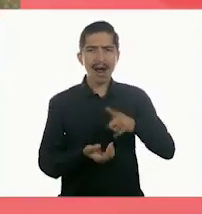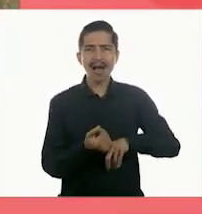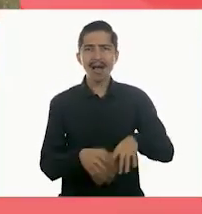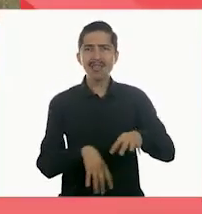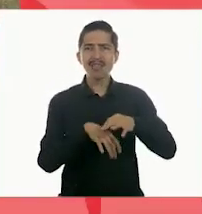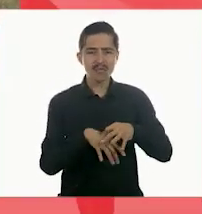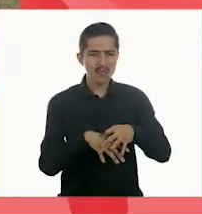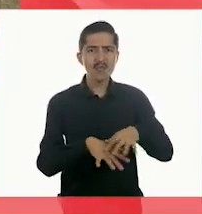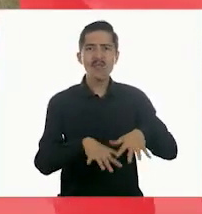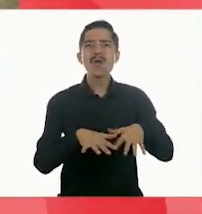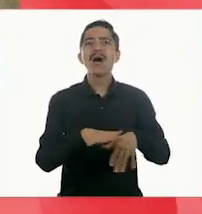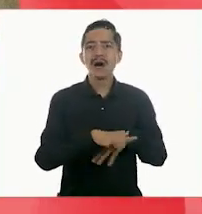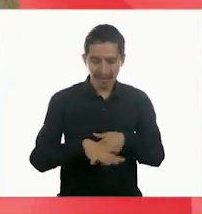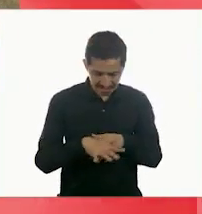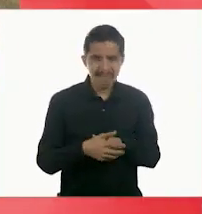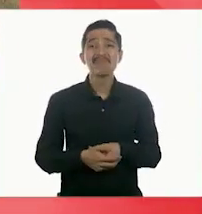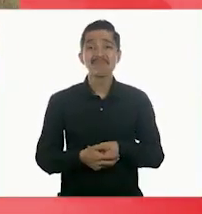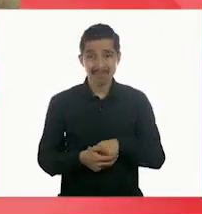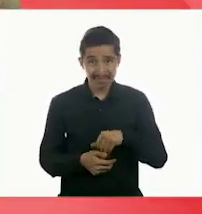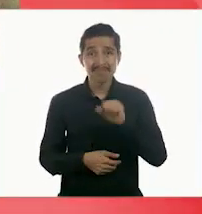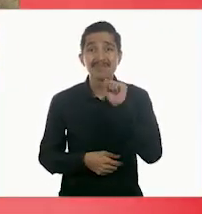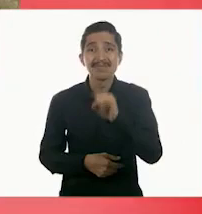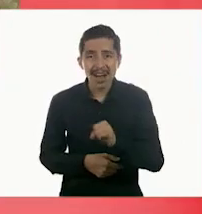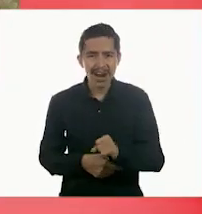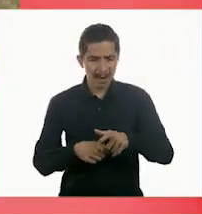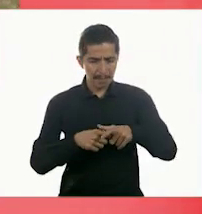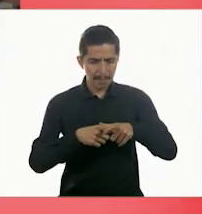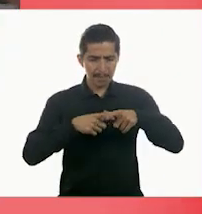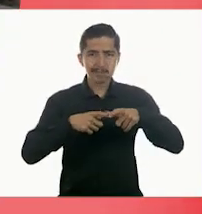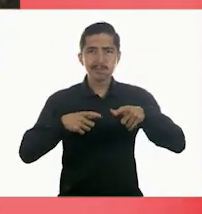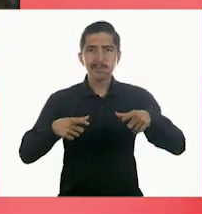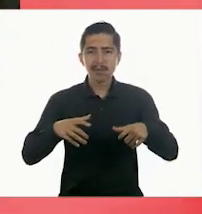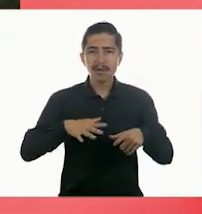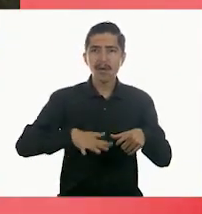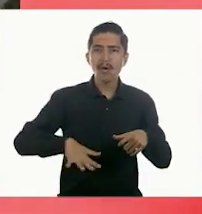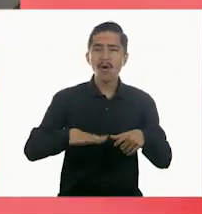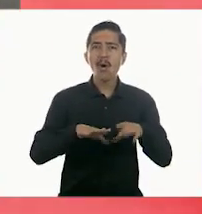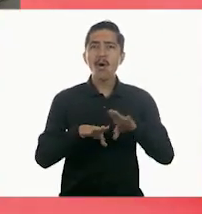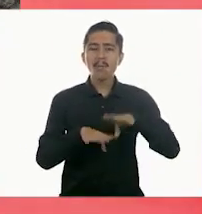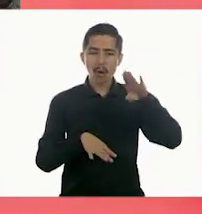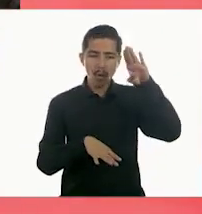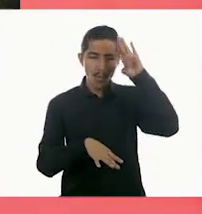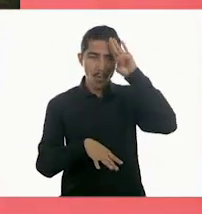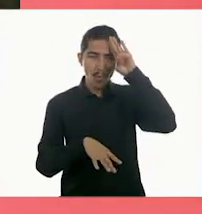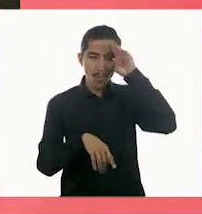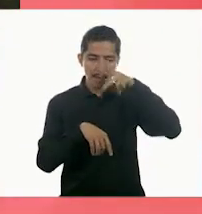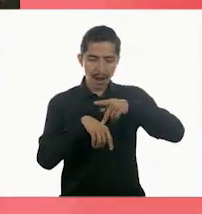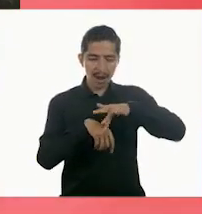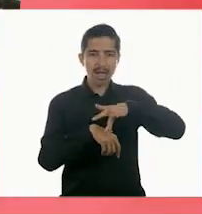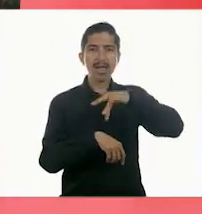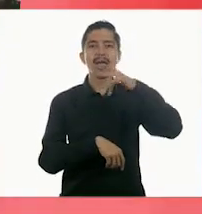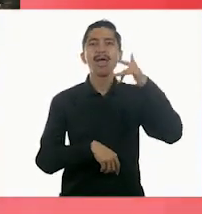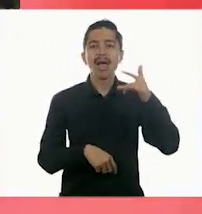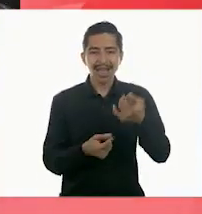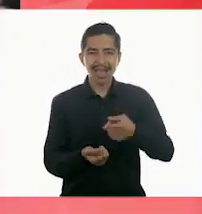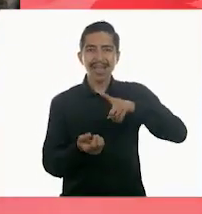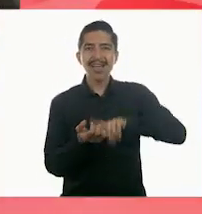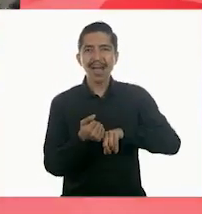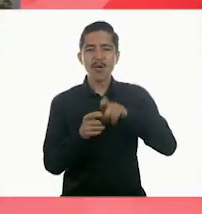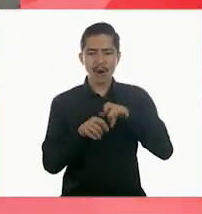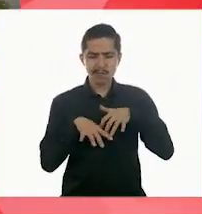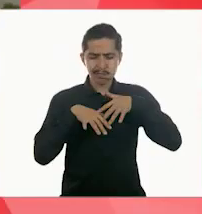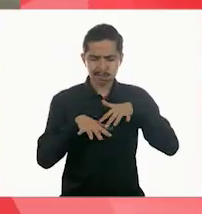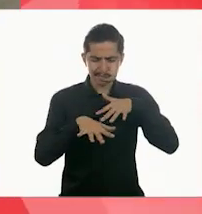cuaternario. Sí, un aluvión en crecimiento. Una esmeralda gigante surcada por cicatrices